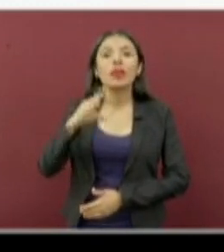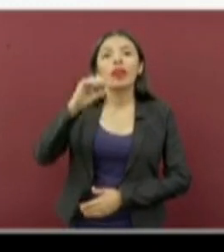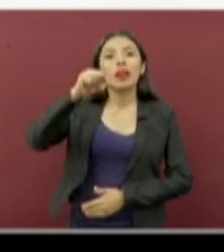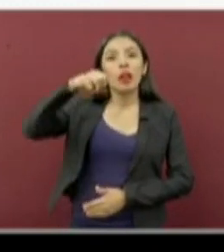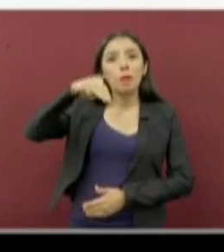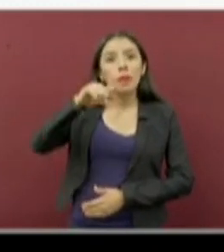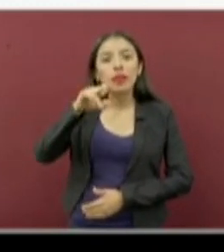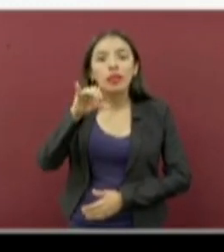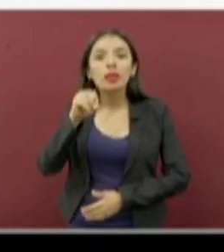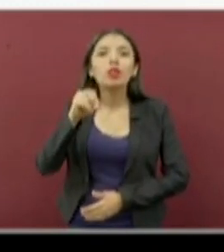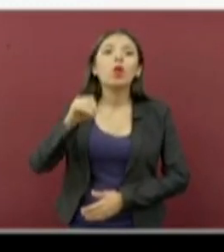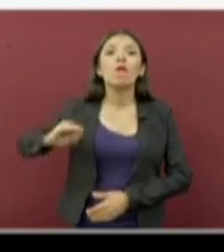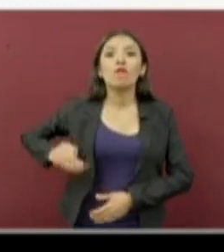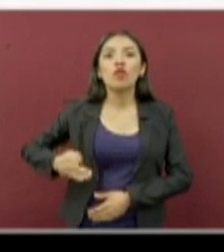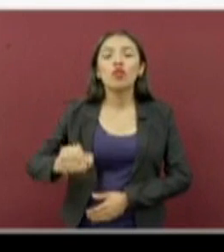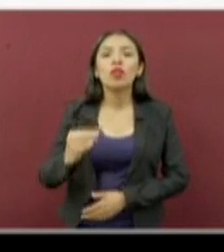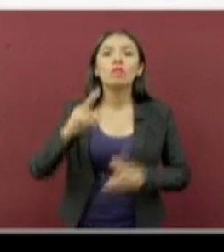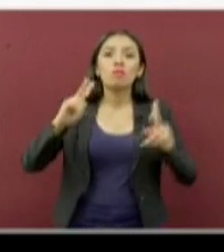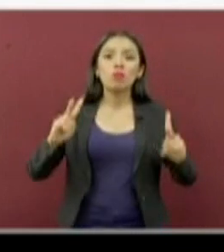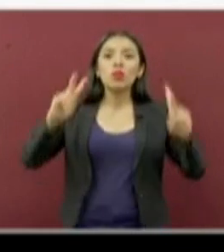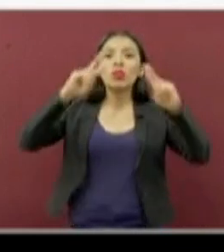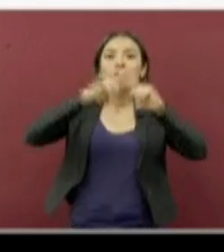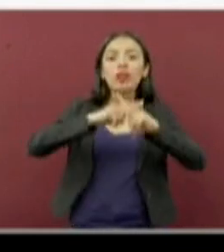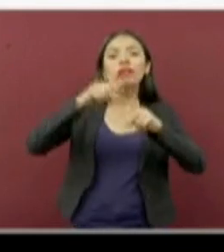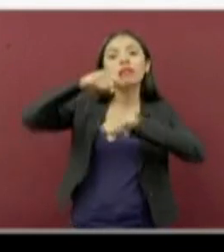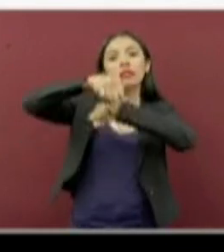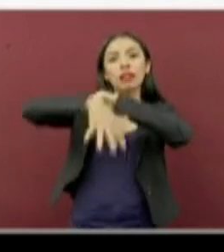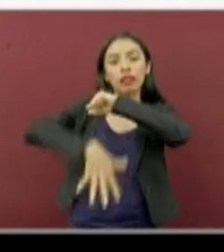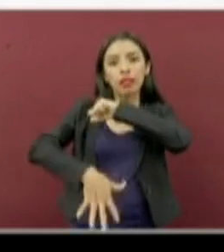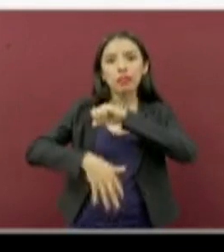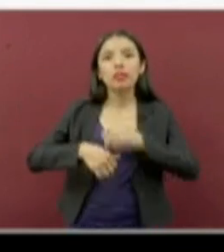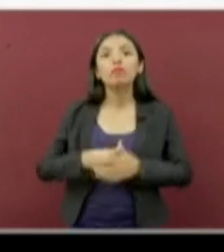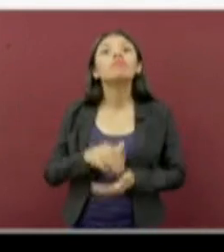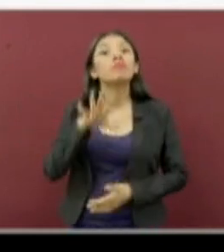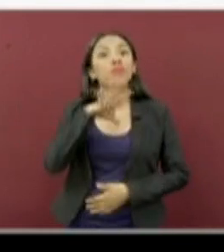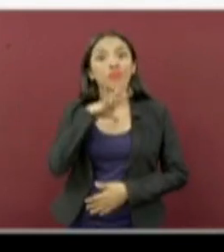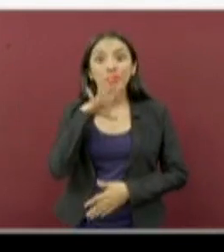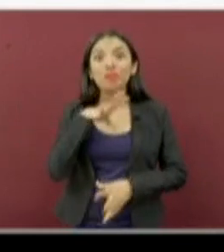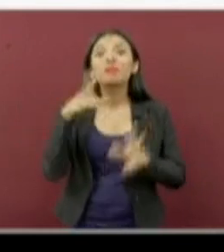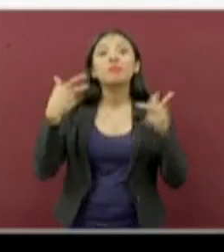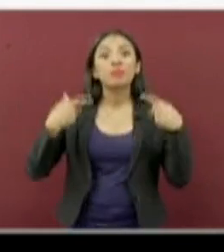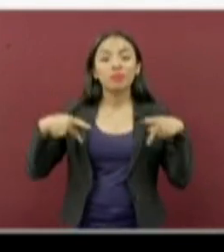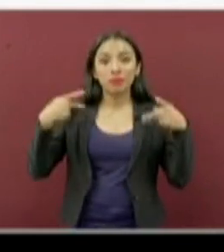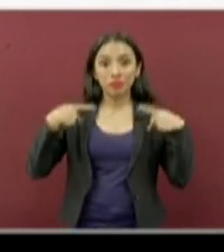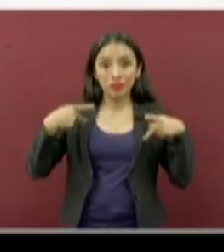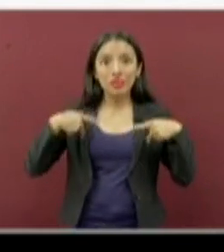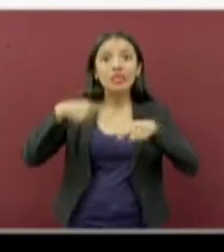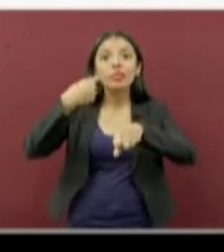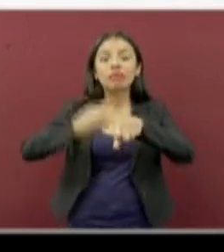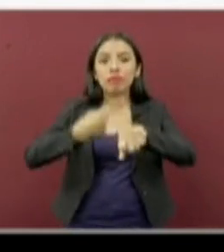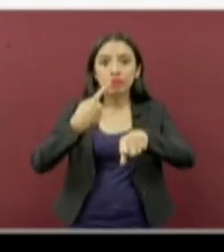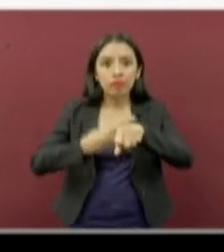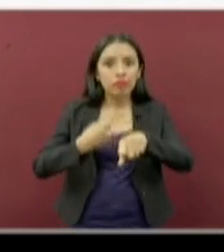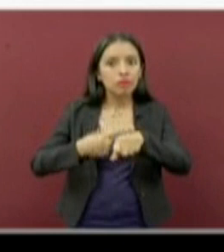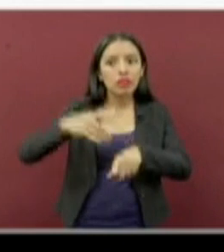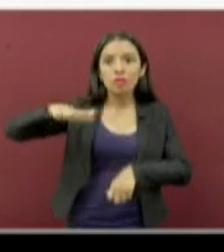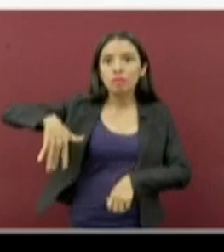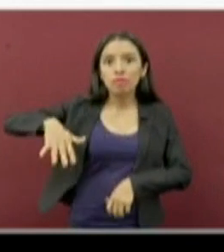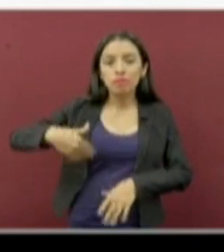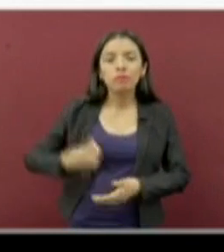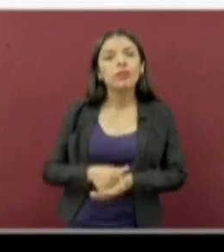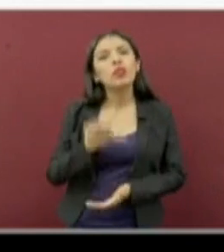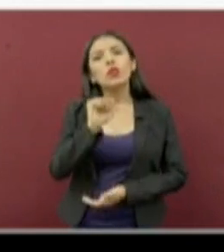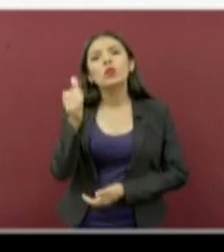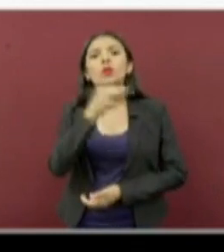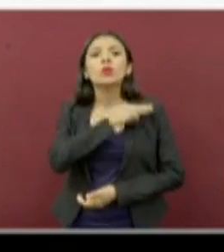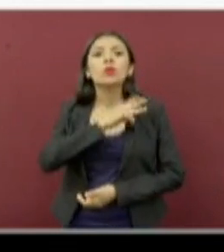Fortín, Poza Rica y San Andrés Tuxtla tienen pacientes actuales. De igual manera, otros